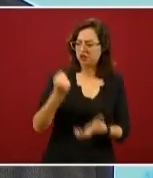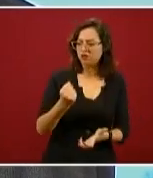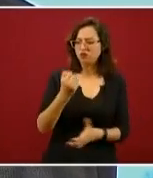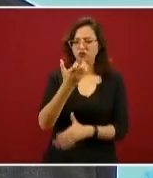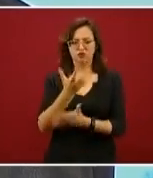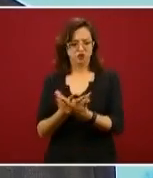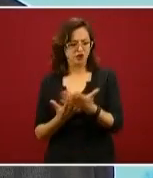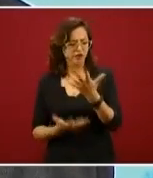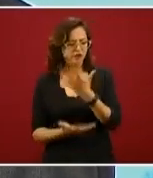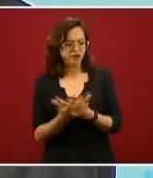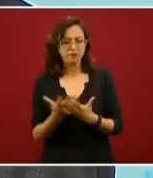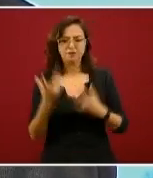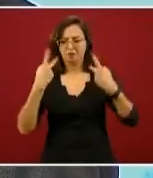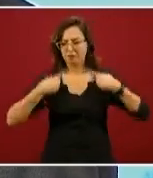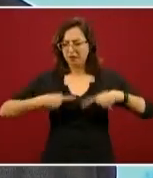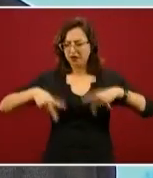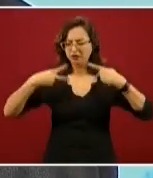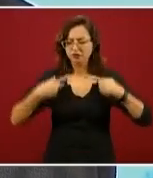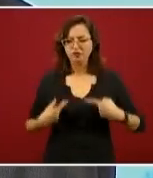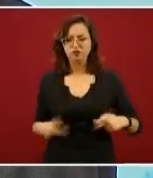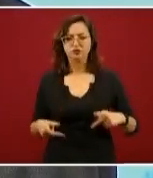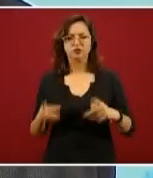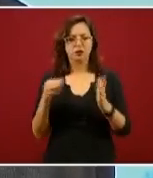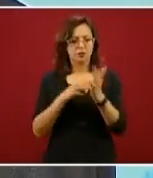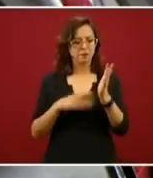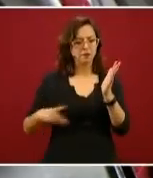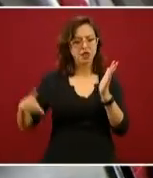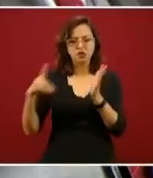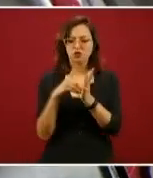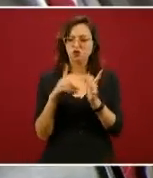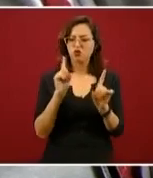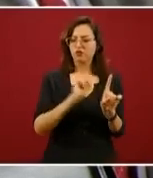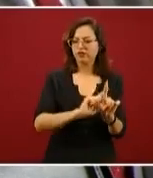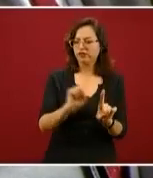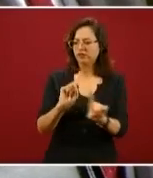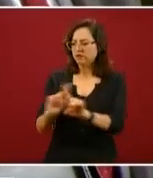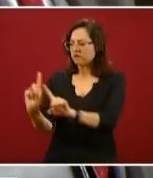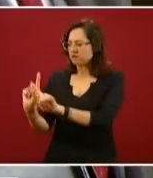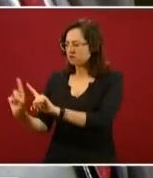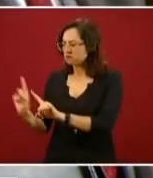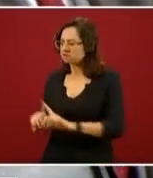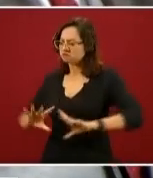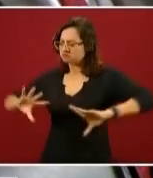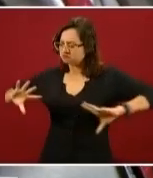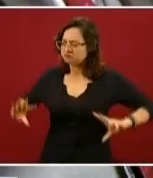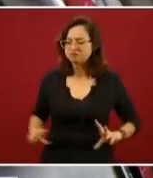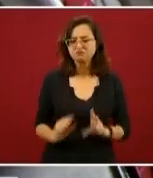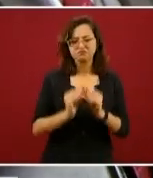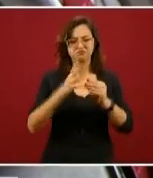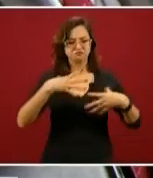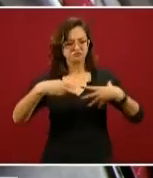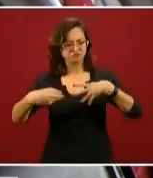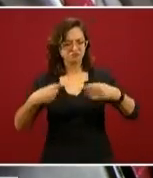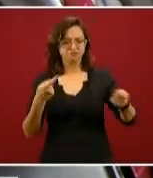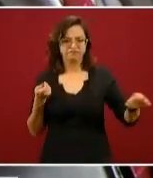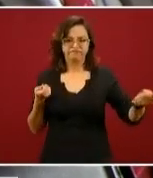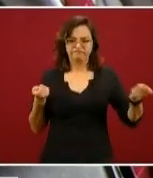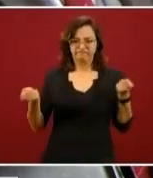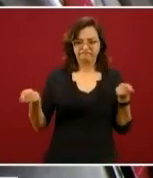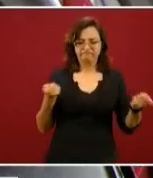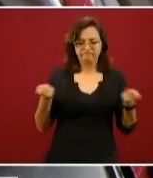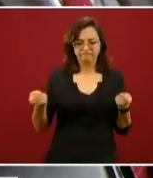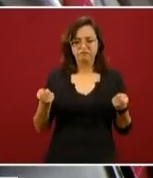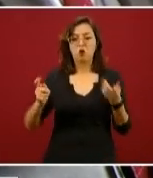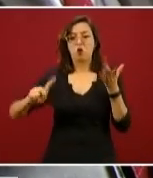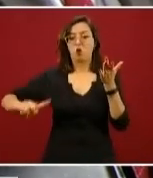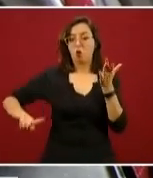las herramientas, el personal y los métodos necesarios para la contención y la mitigación. Declaro